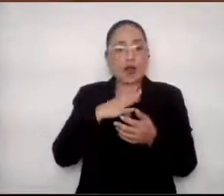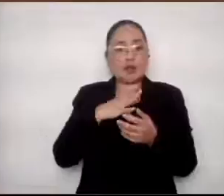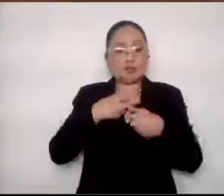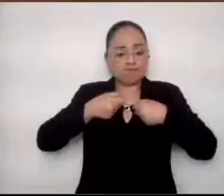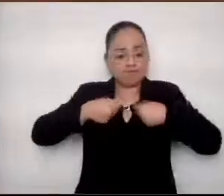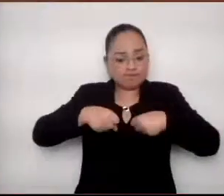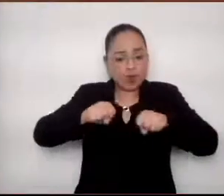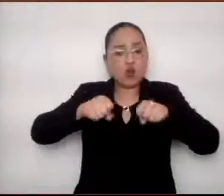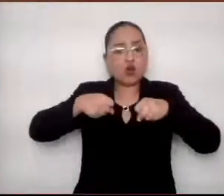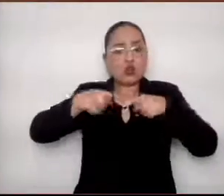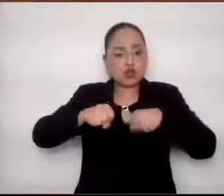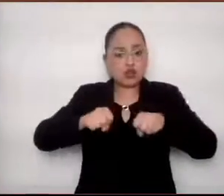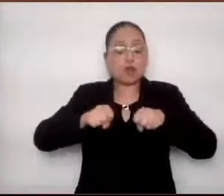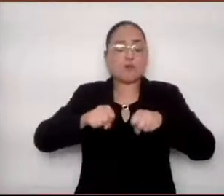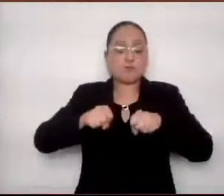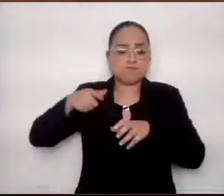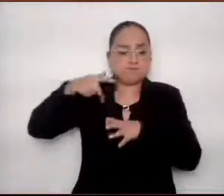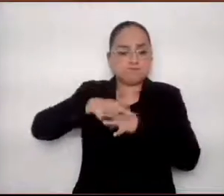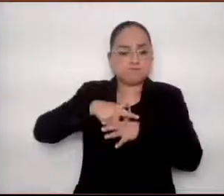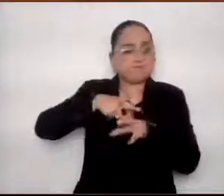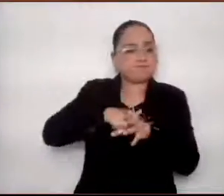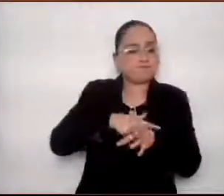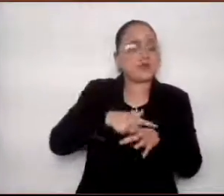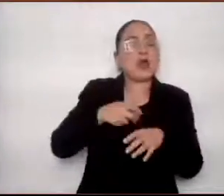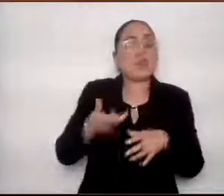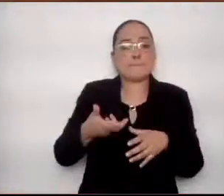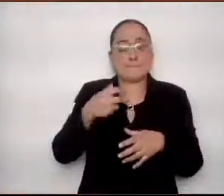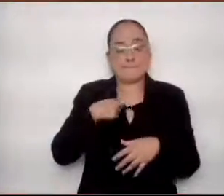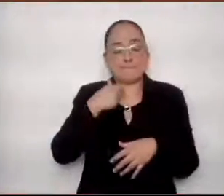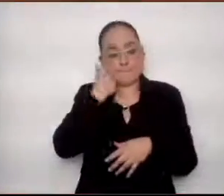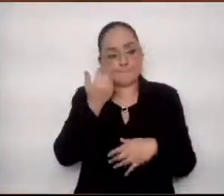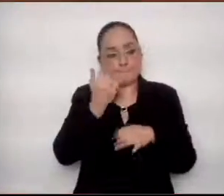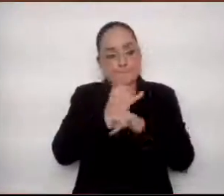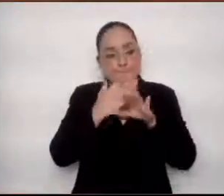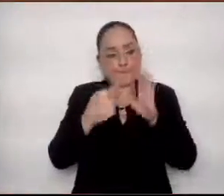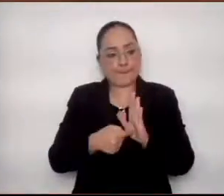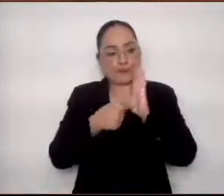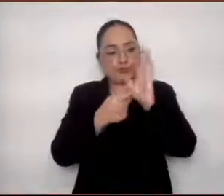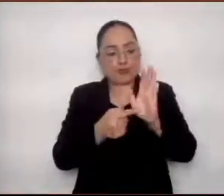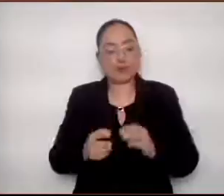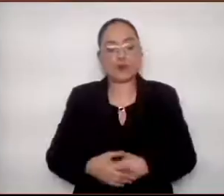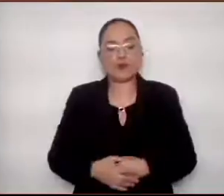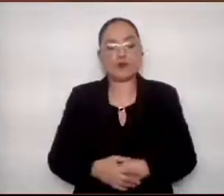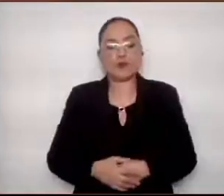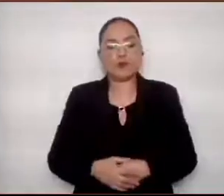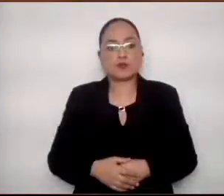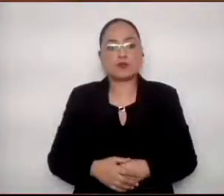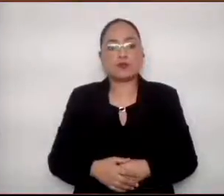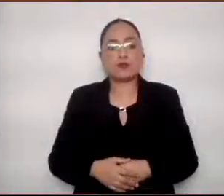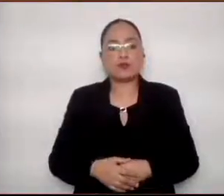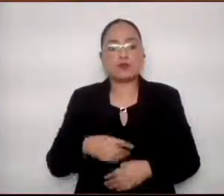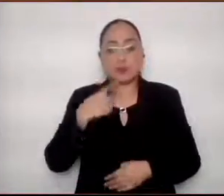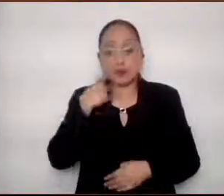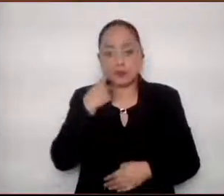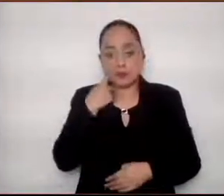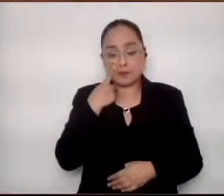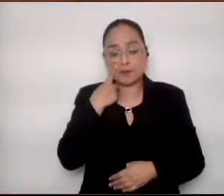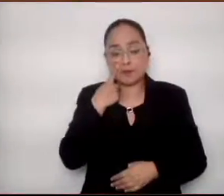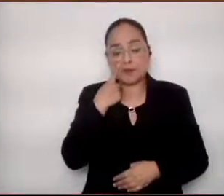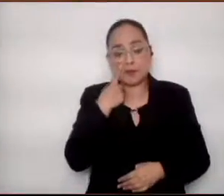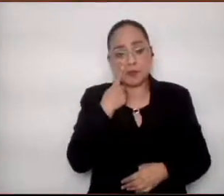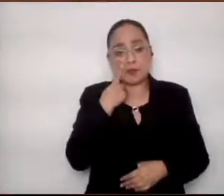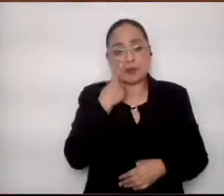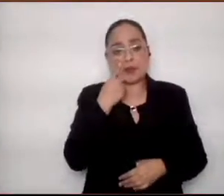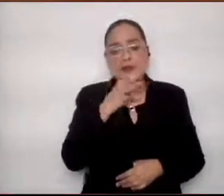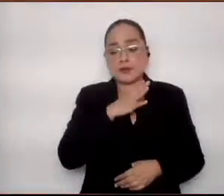transporte que ha crecido mucho, y voy a dar algunos datos. Rápidamente comento, miren. Aunado a los